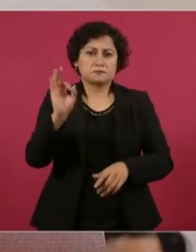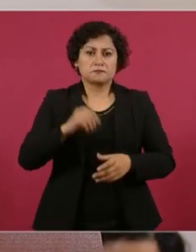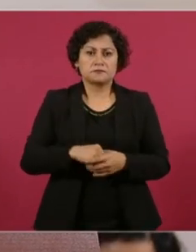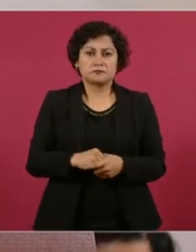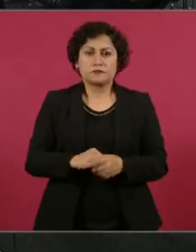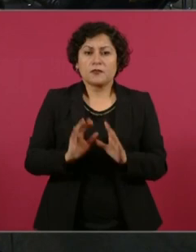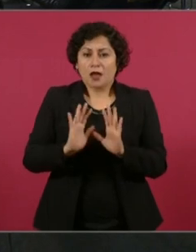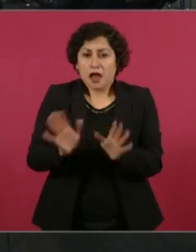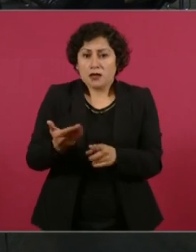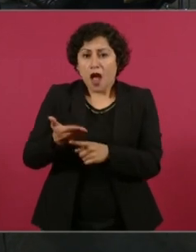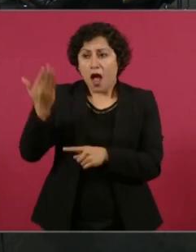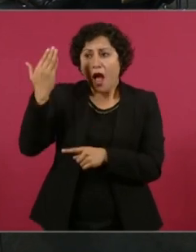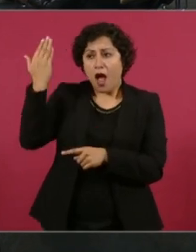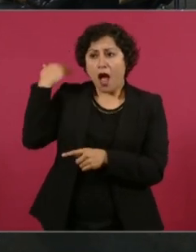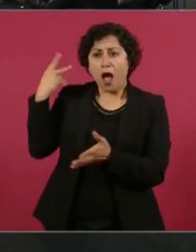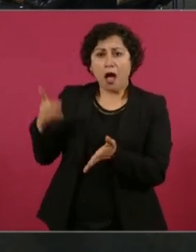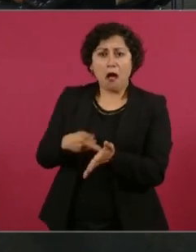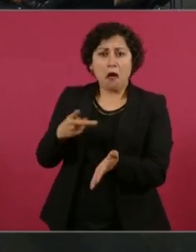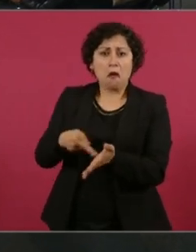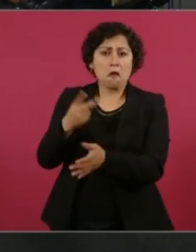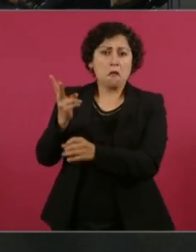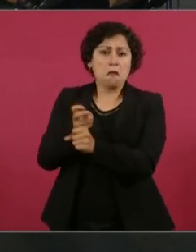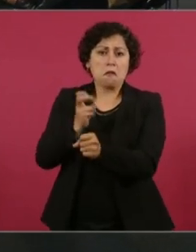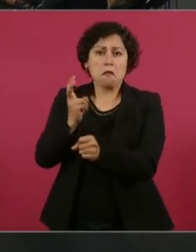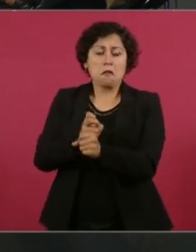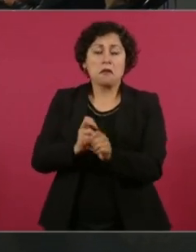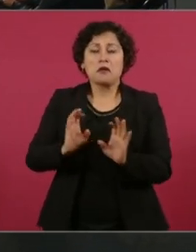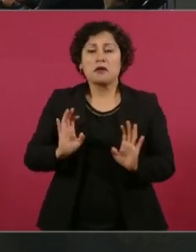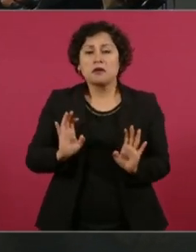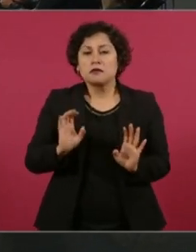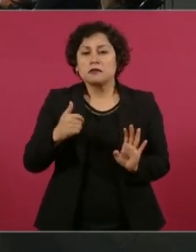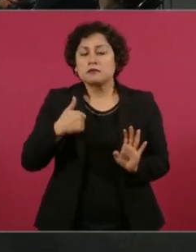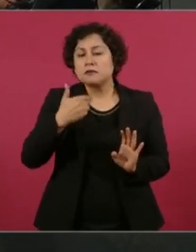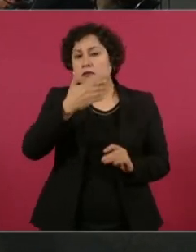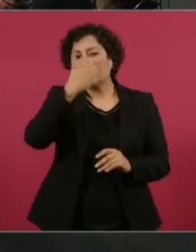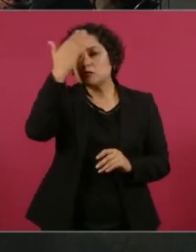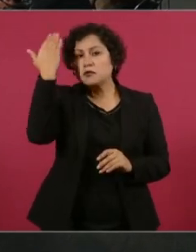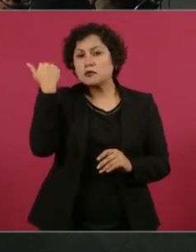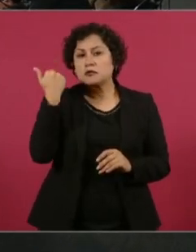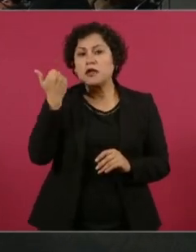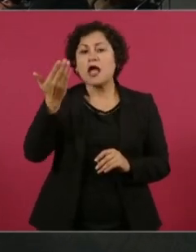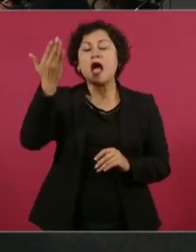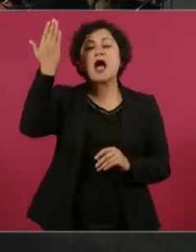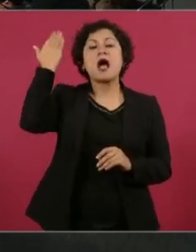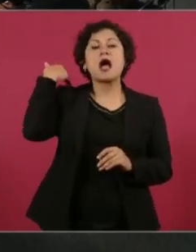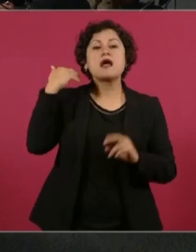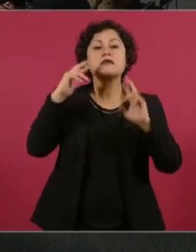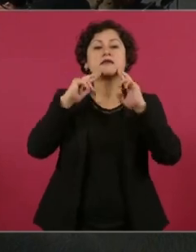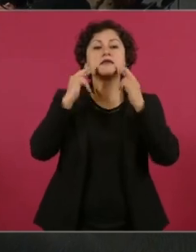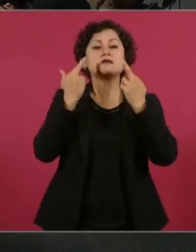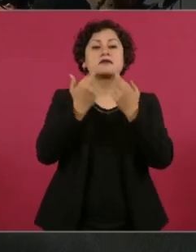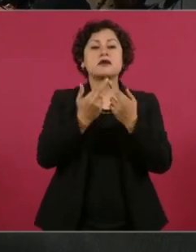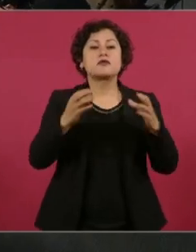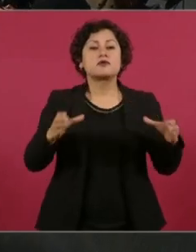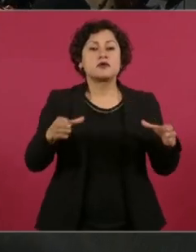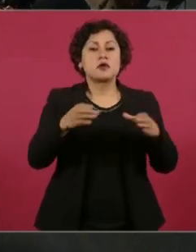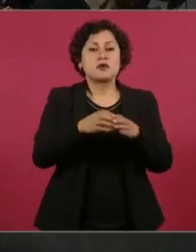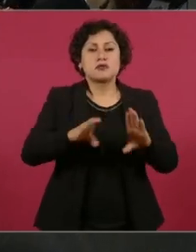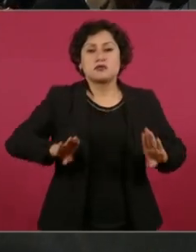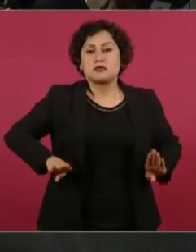han hecho. No sé si cuando se reunieron los conservadores de varios